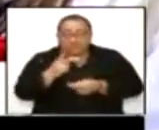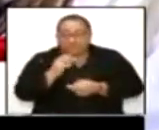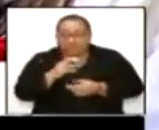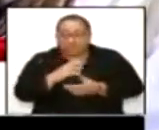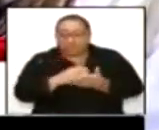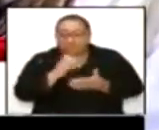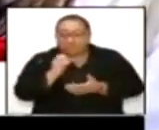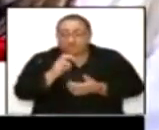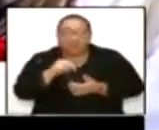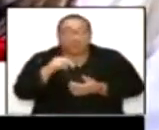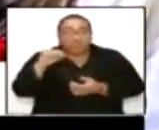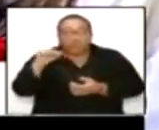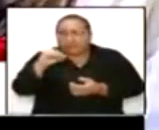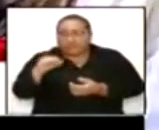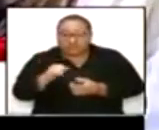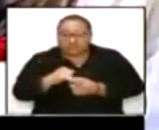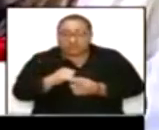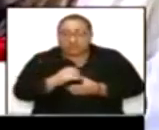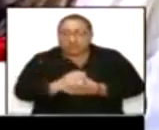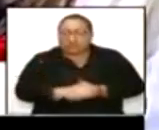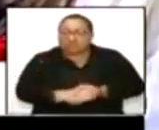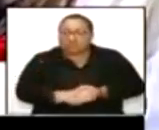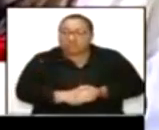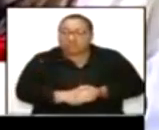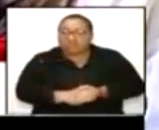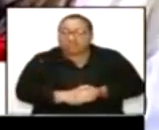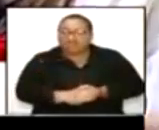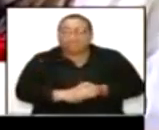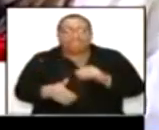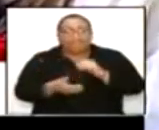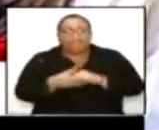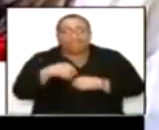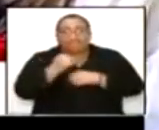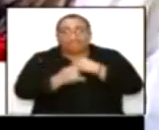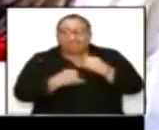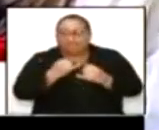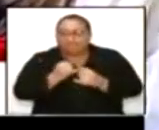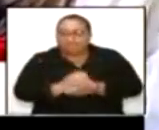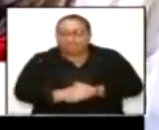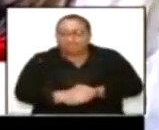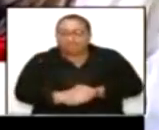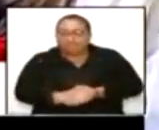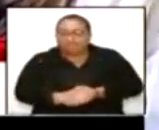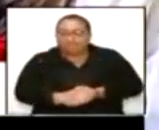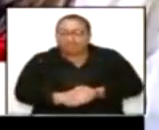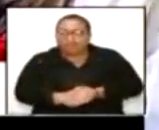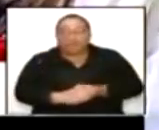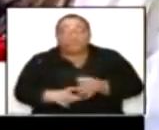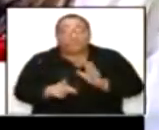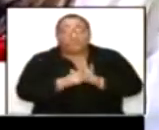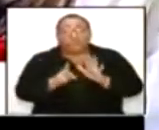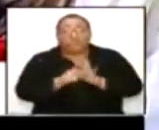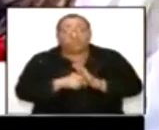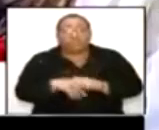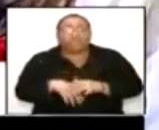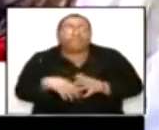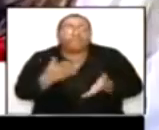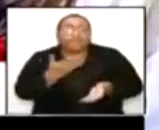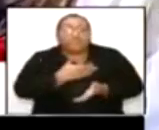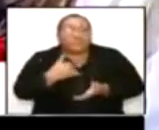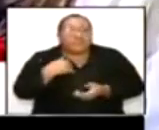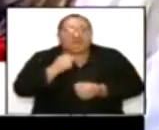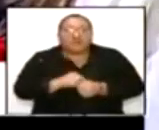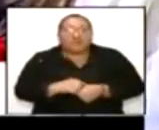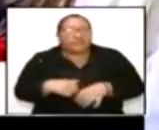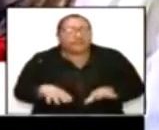que la OMS, que los convenios internacionales, que las leyes. Presidente, solo